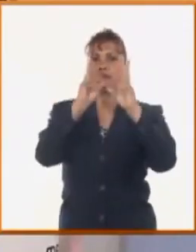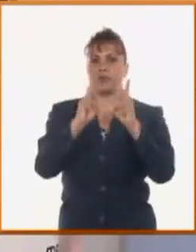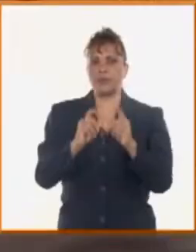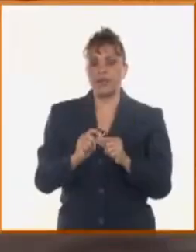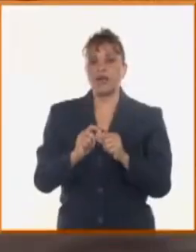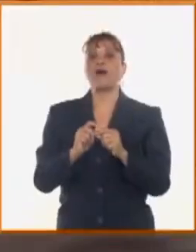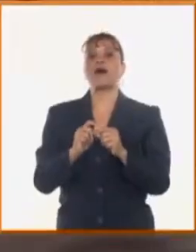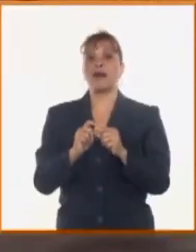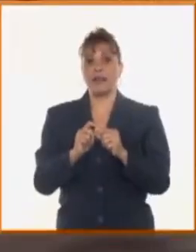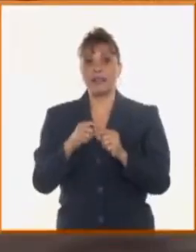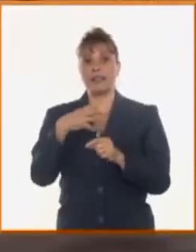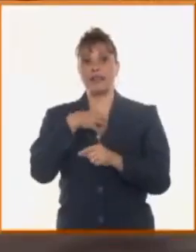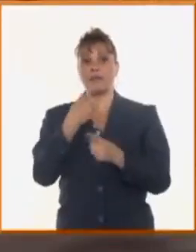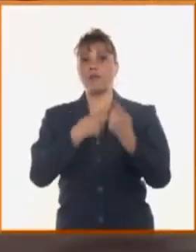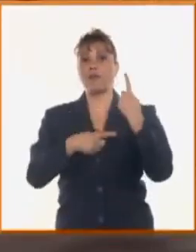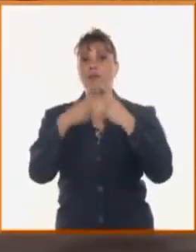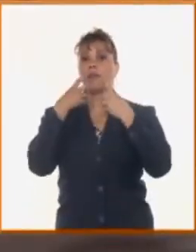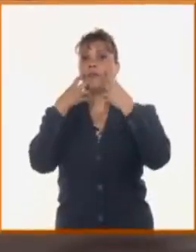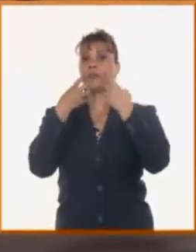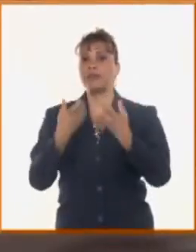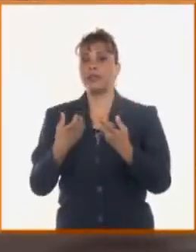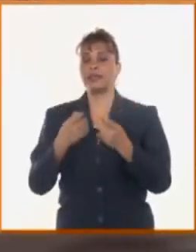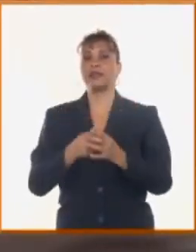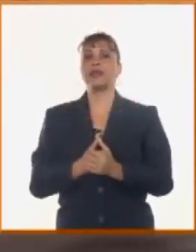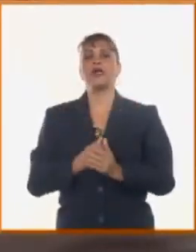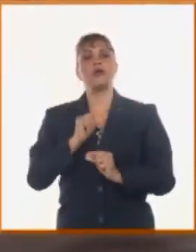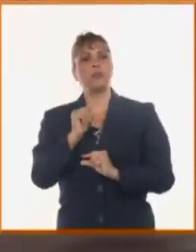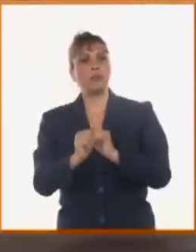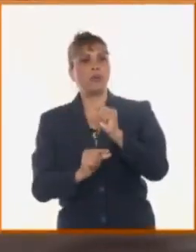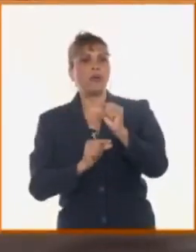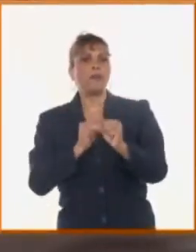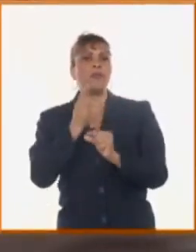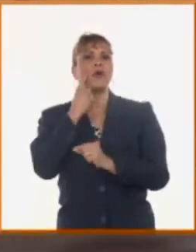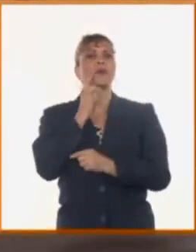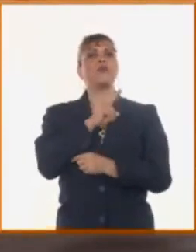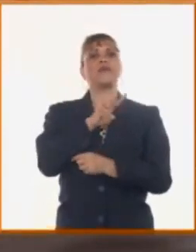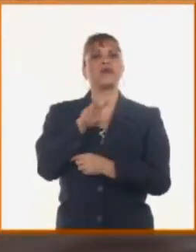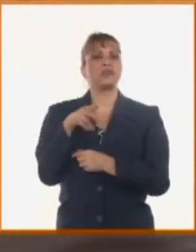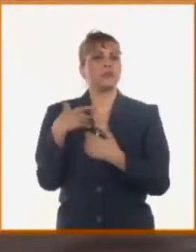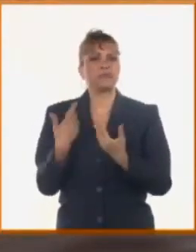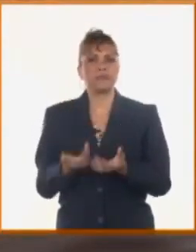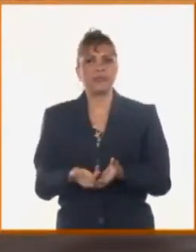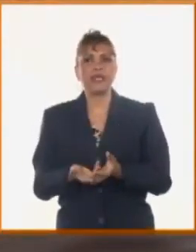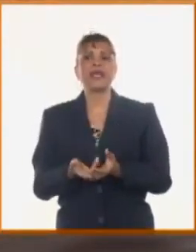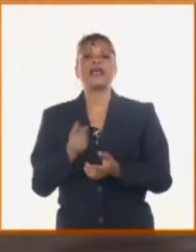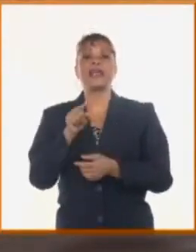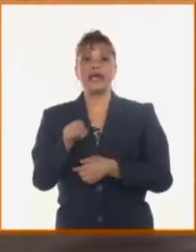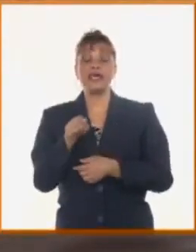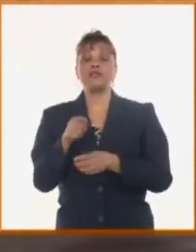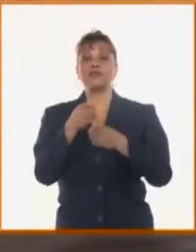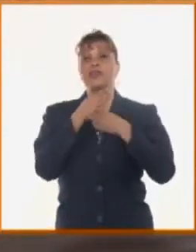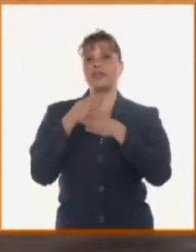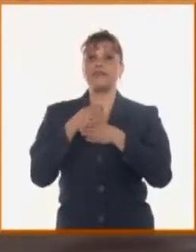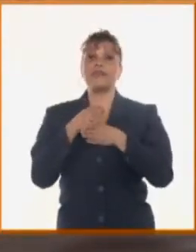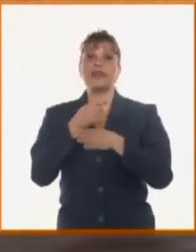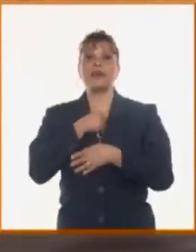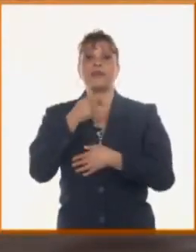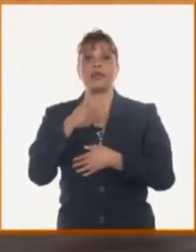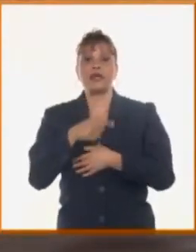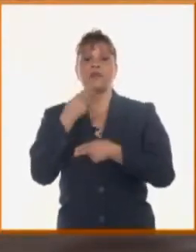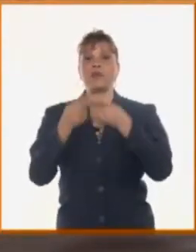muy importante que además de manera visible marca cuando se hace